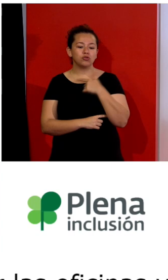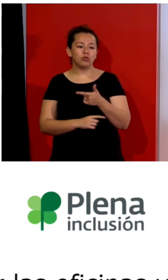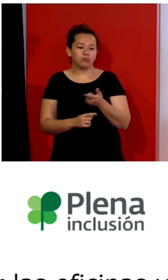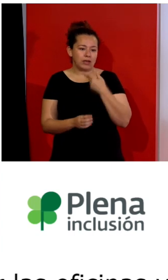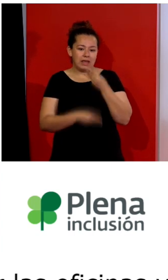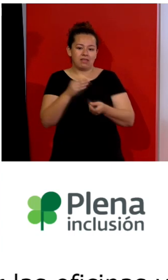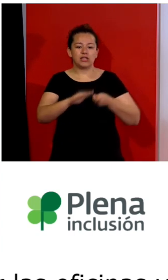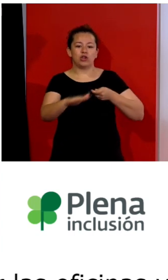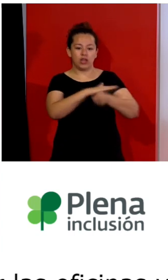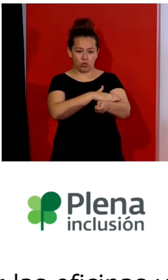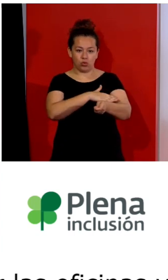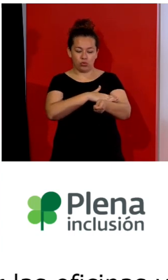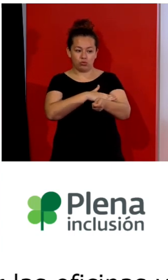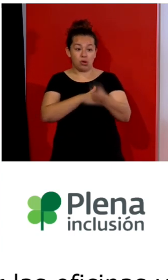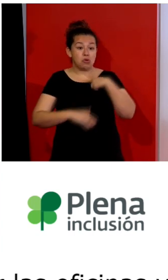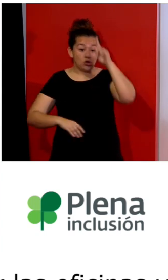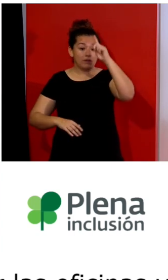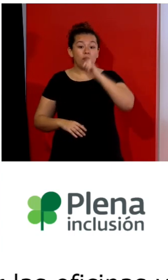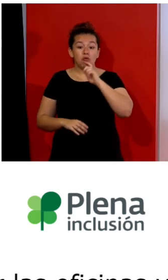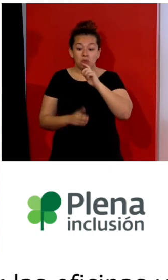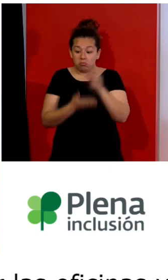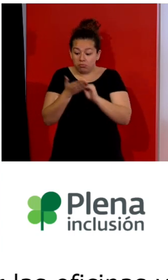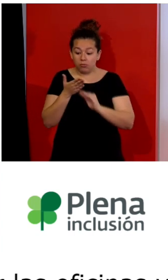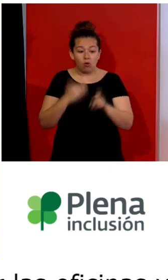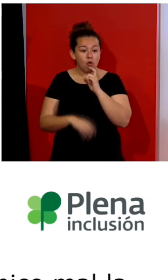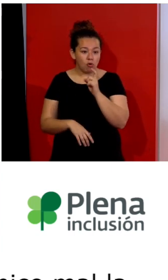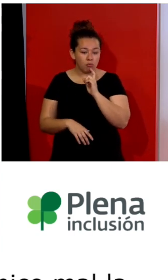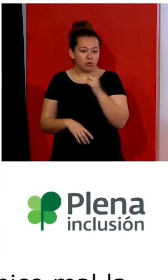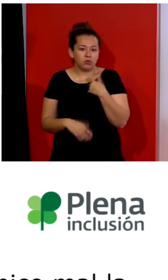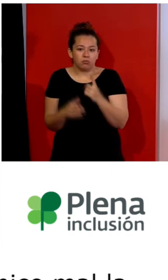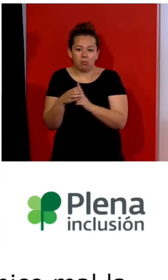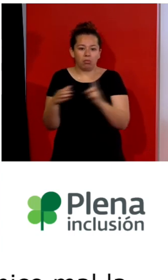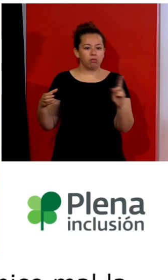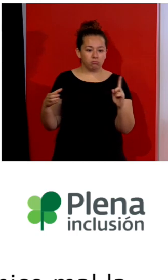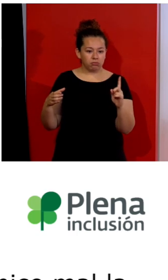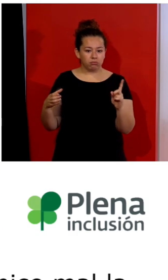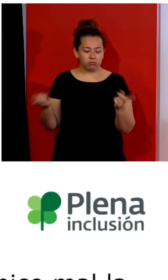solicitud. No sabía cómo completarla y estaba excluida de las listas.